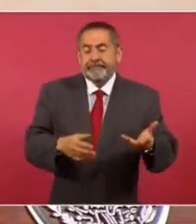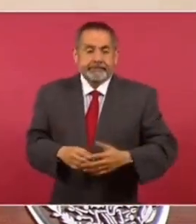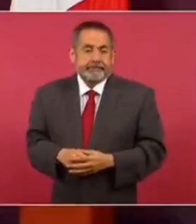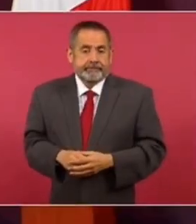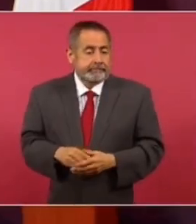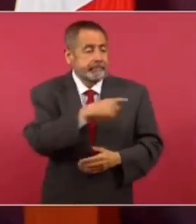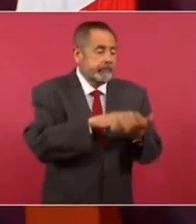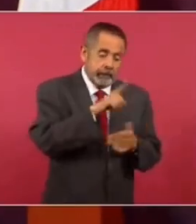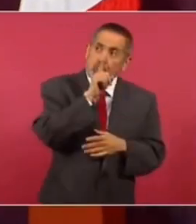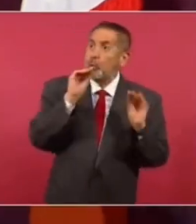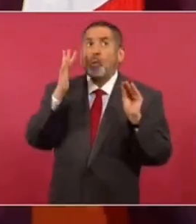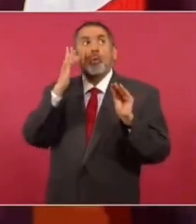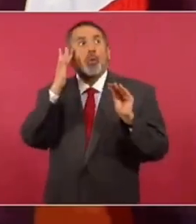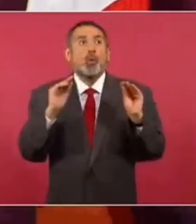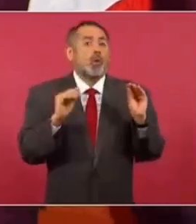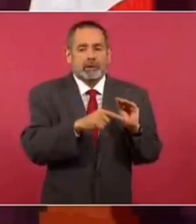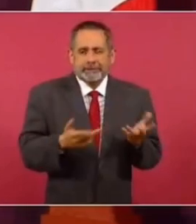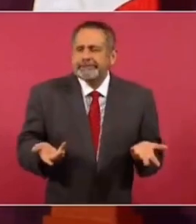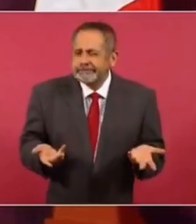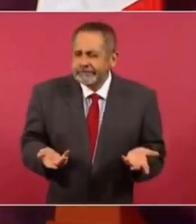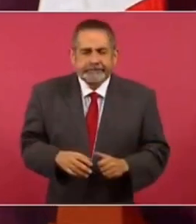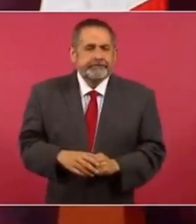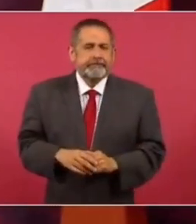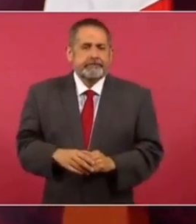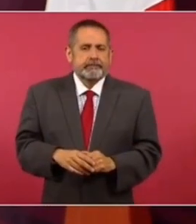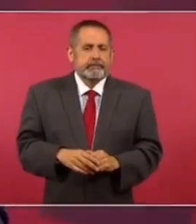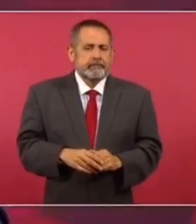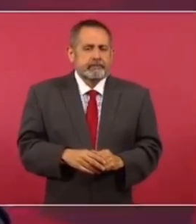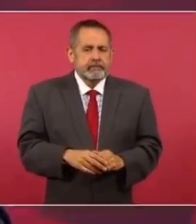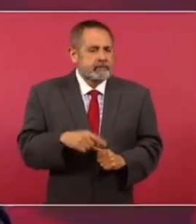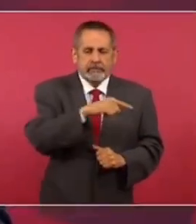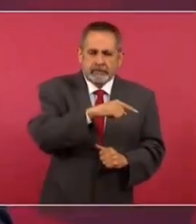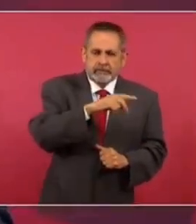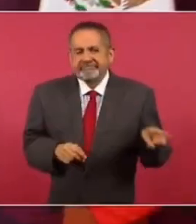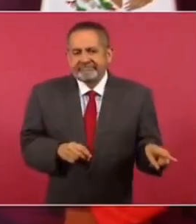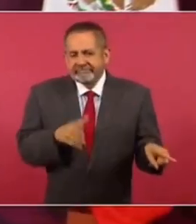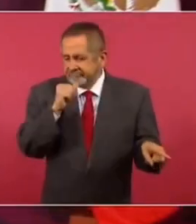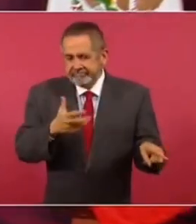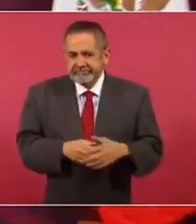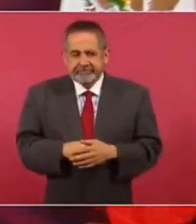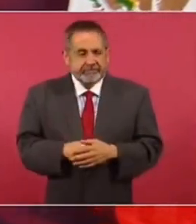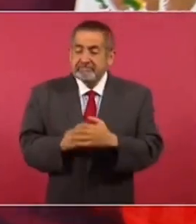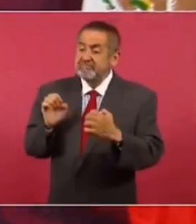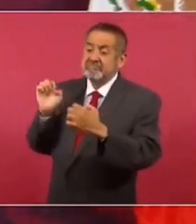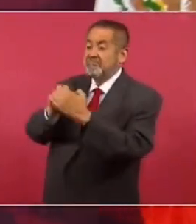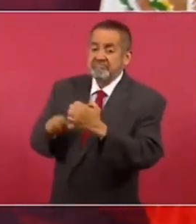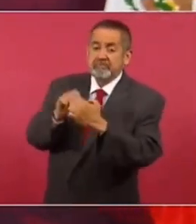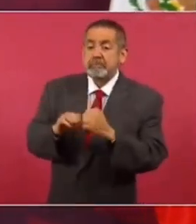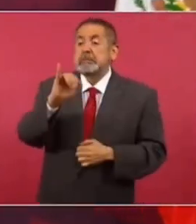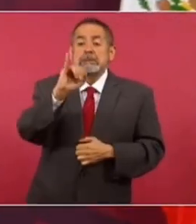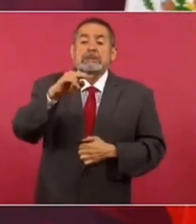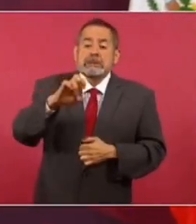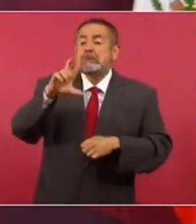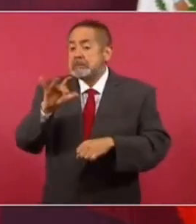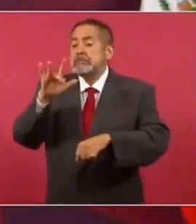nada más que se quedan callados, porque no son capaces de rectificar. Los engañaron diciéndoles que el INE no se tocaba.